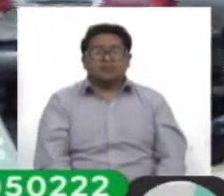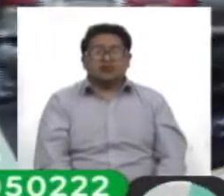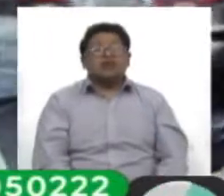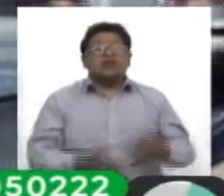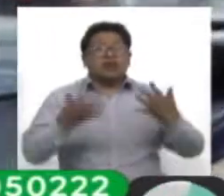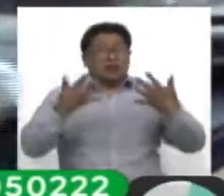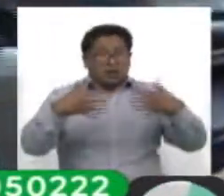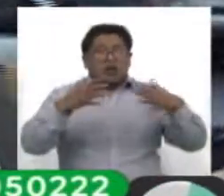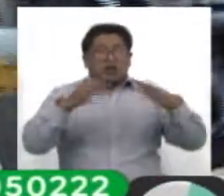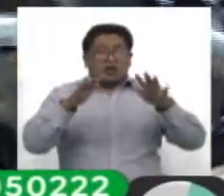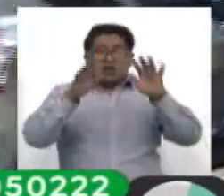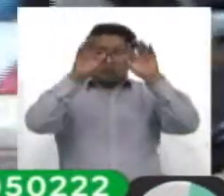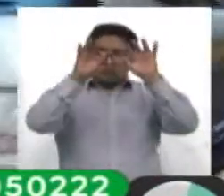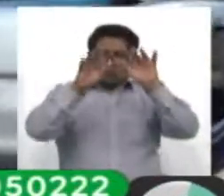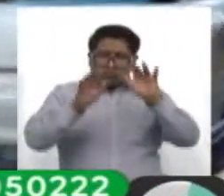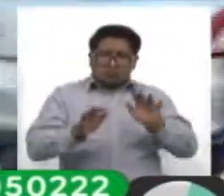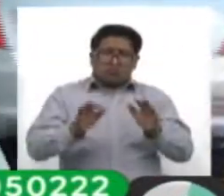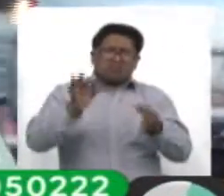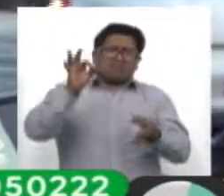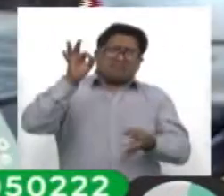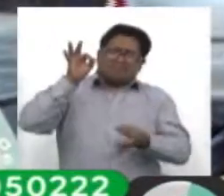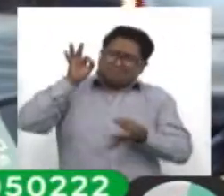memorial en contra